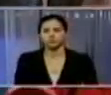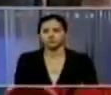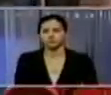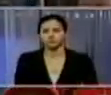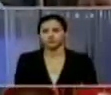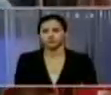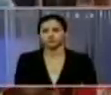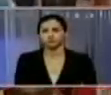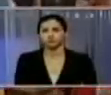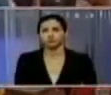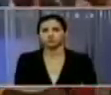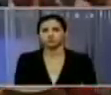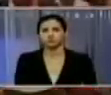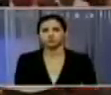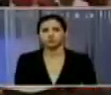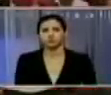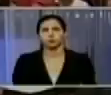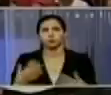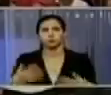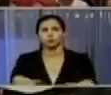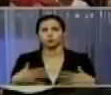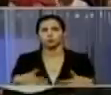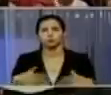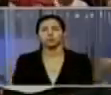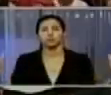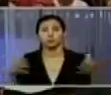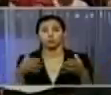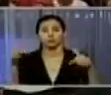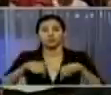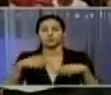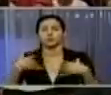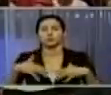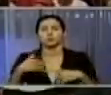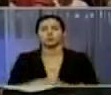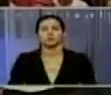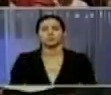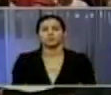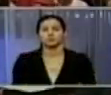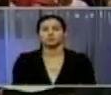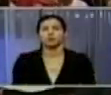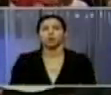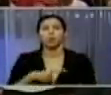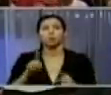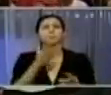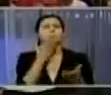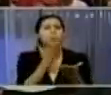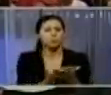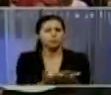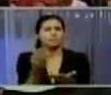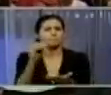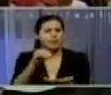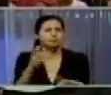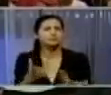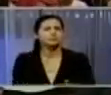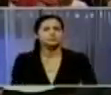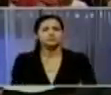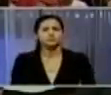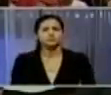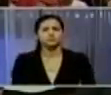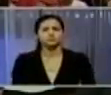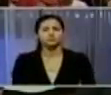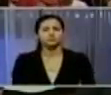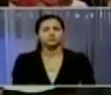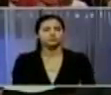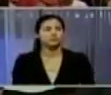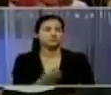Esta asamblea está candente. Hay otro conjunto de propuestas que yo le pido al